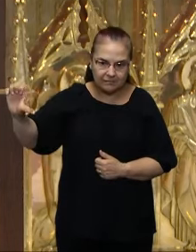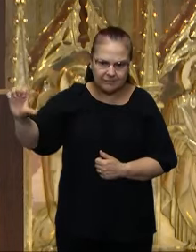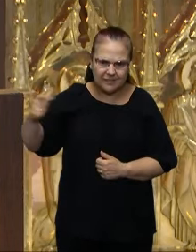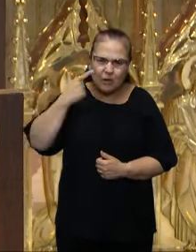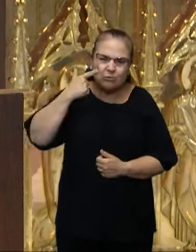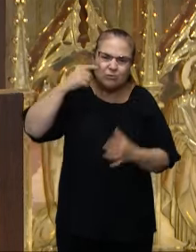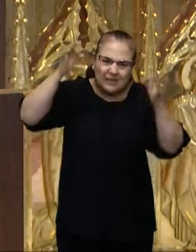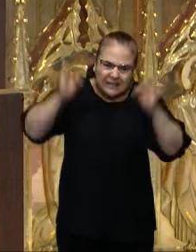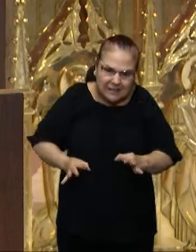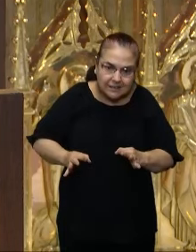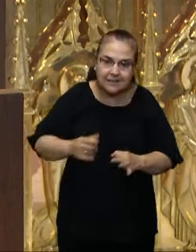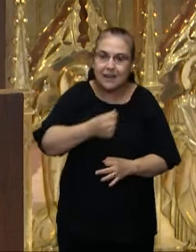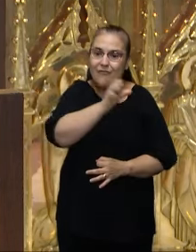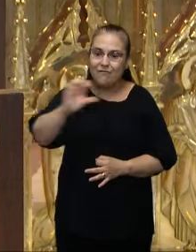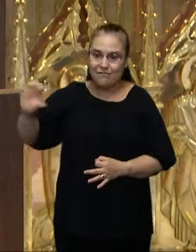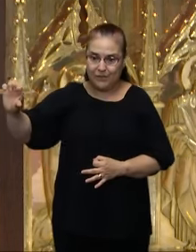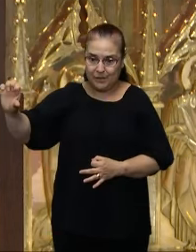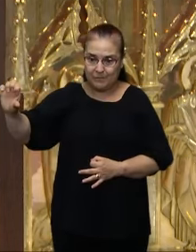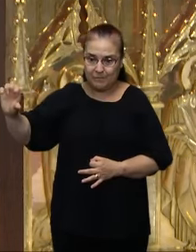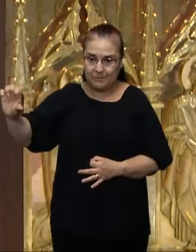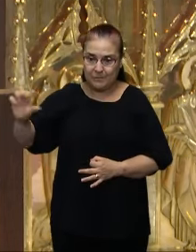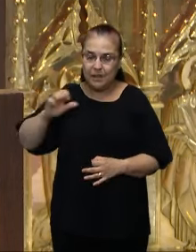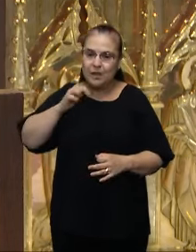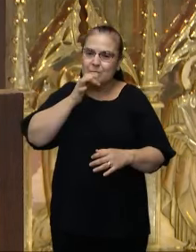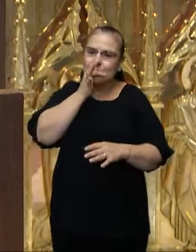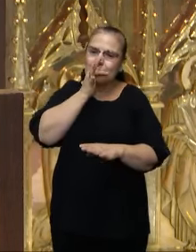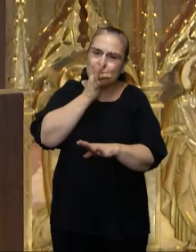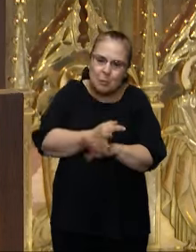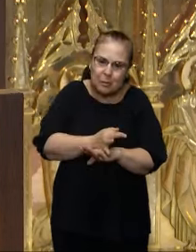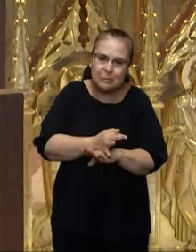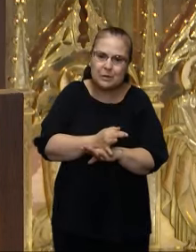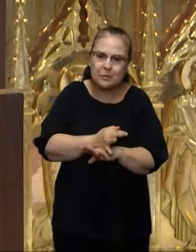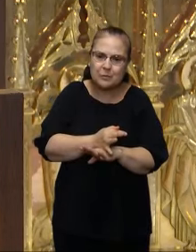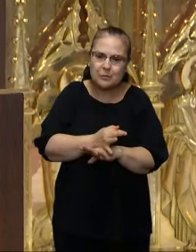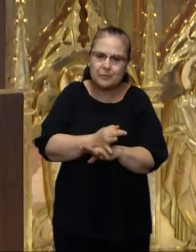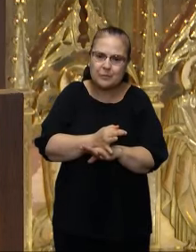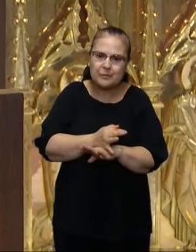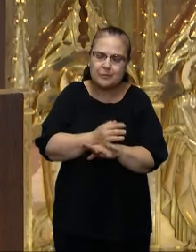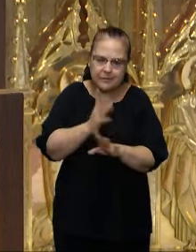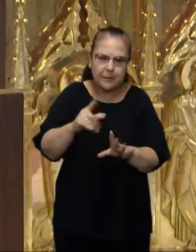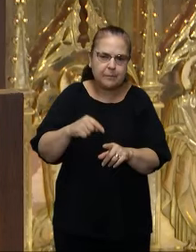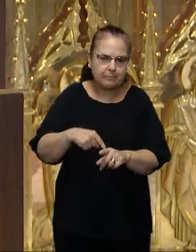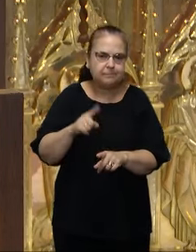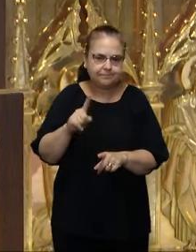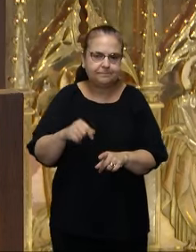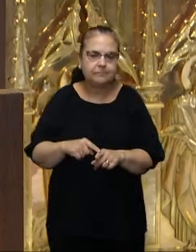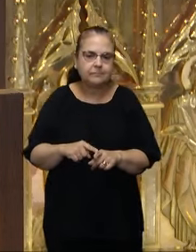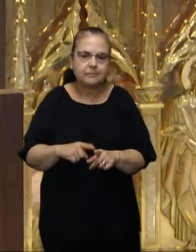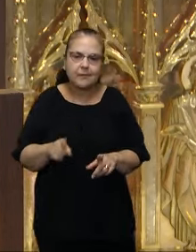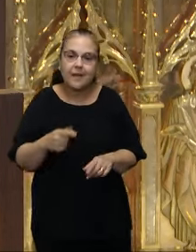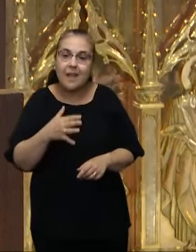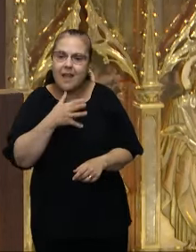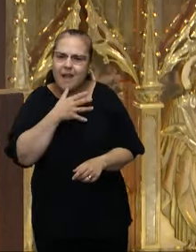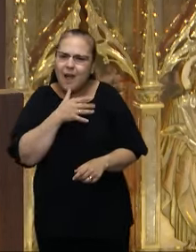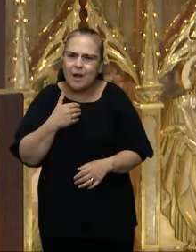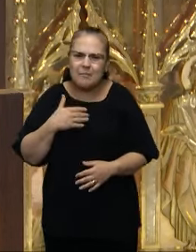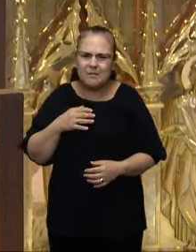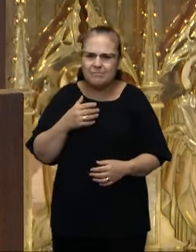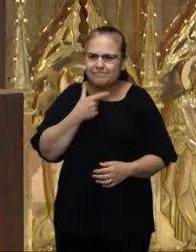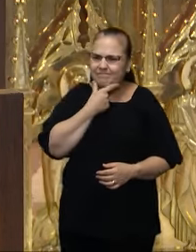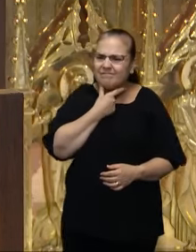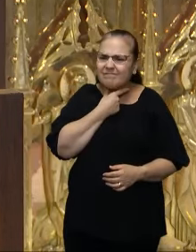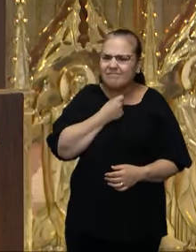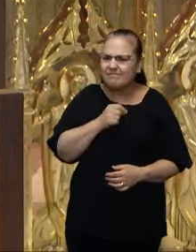auténtica fe, el compromiso. Por cierto, voy a meter aquí una pequeña cuña publicitaria. A mí no me gusta, y mira